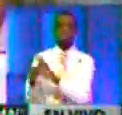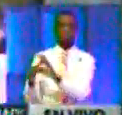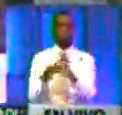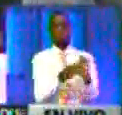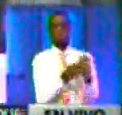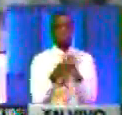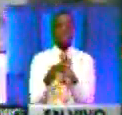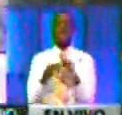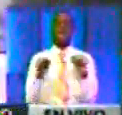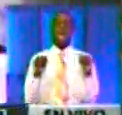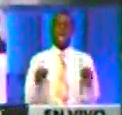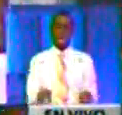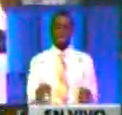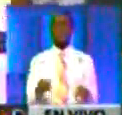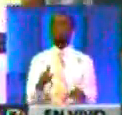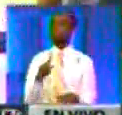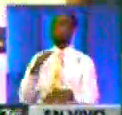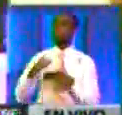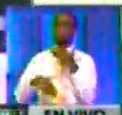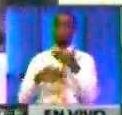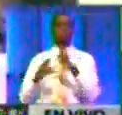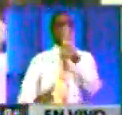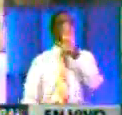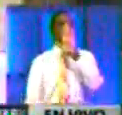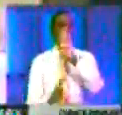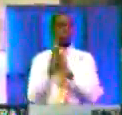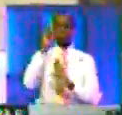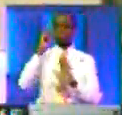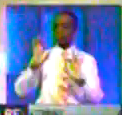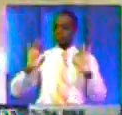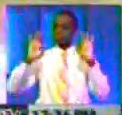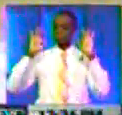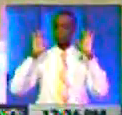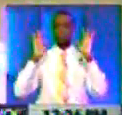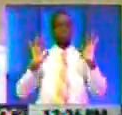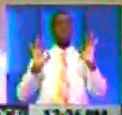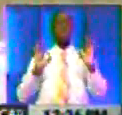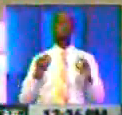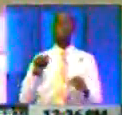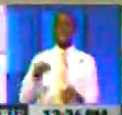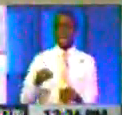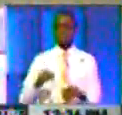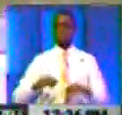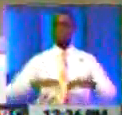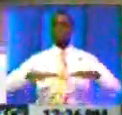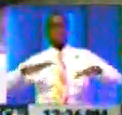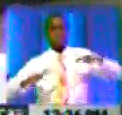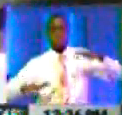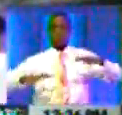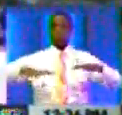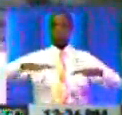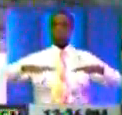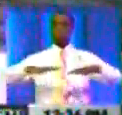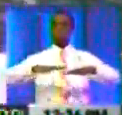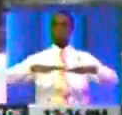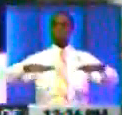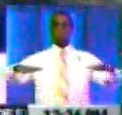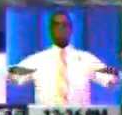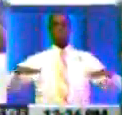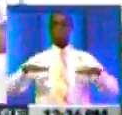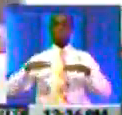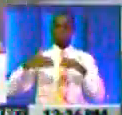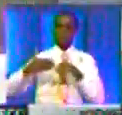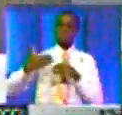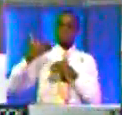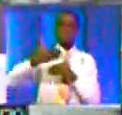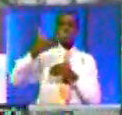indiscutiblemente que será todo un éxito y nos iría garantizando una gran estabilidad y sostenibilidad de esta industria durante el